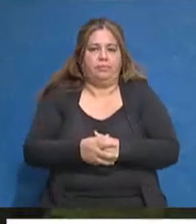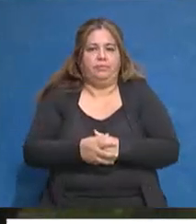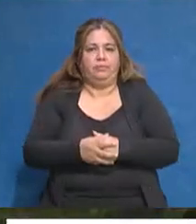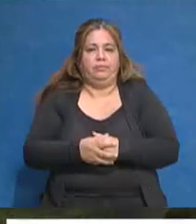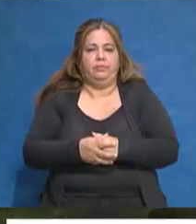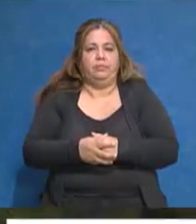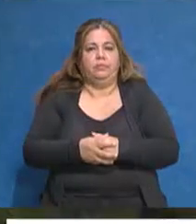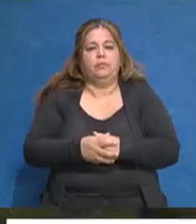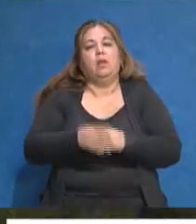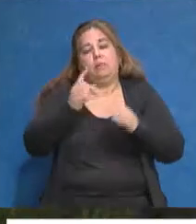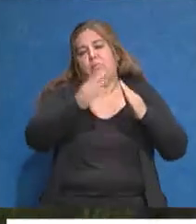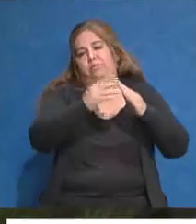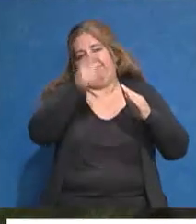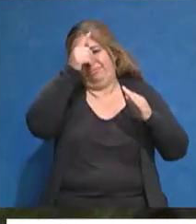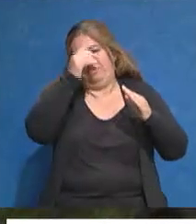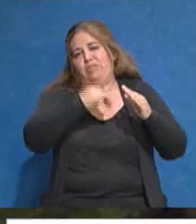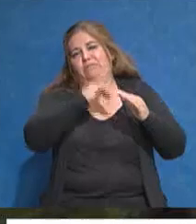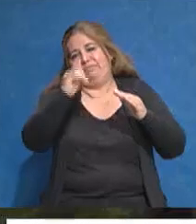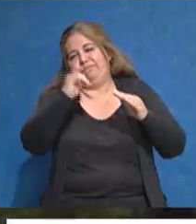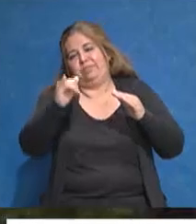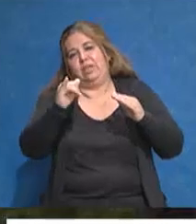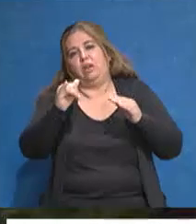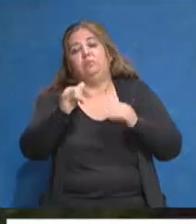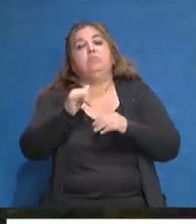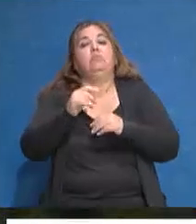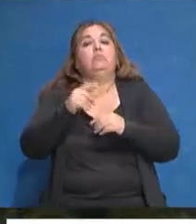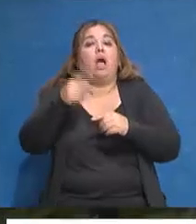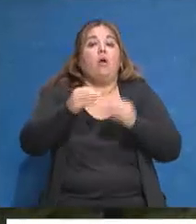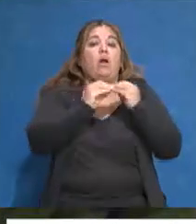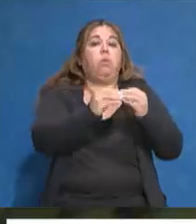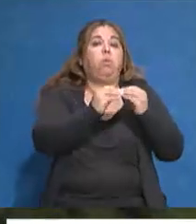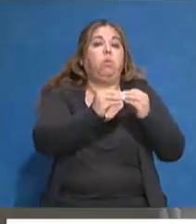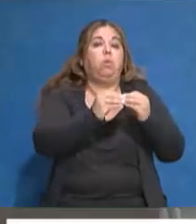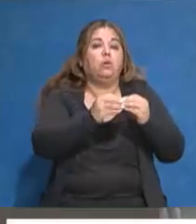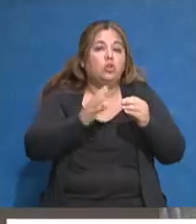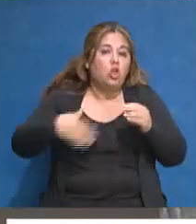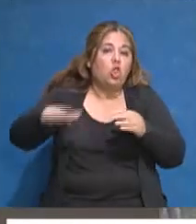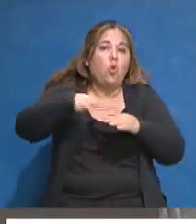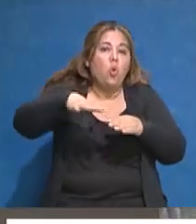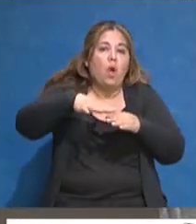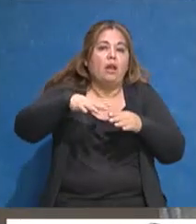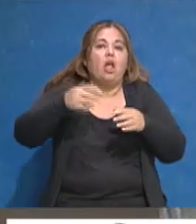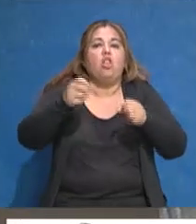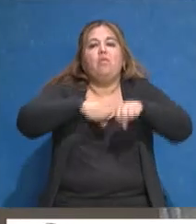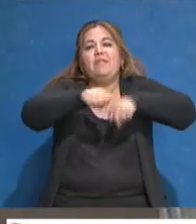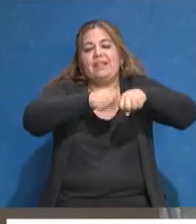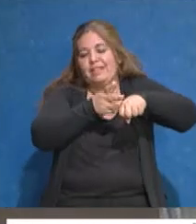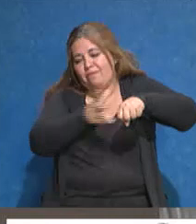Desde la comisaría aclararon que han llegado a un consenso para elaborar un circuito seguro. Se consensuó y se